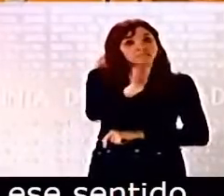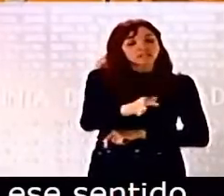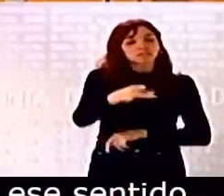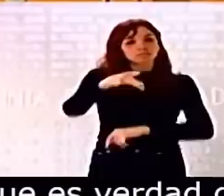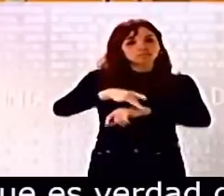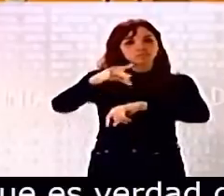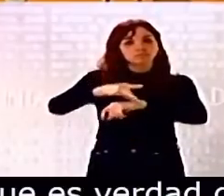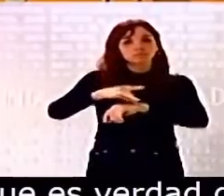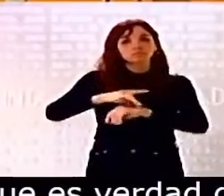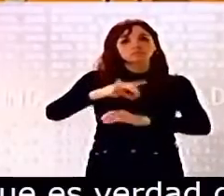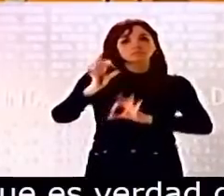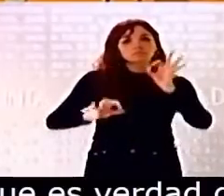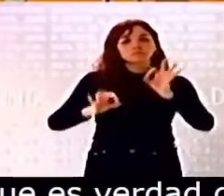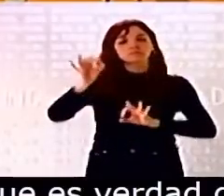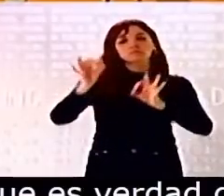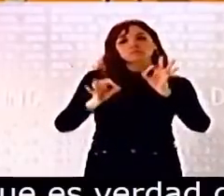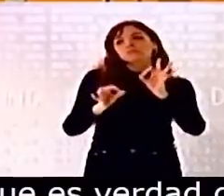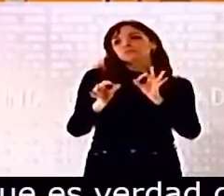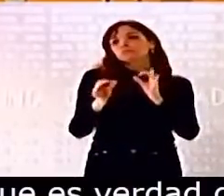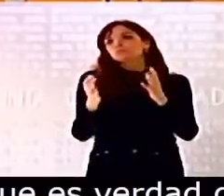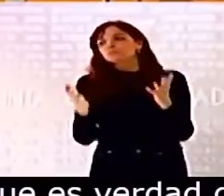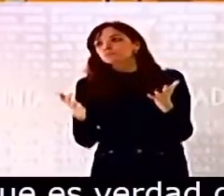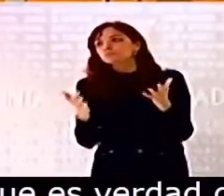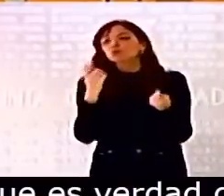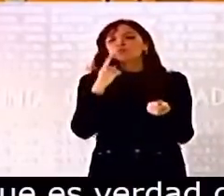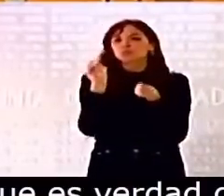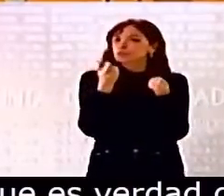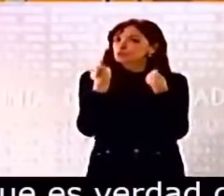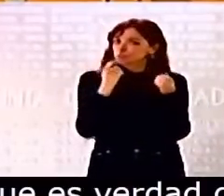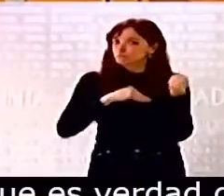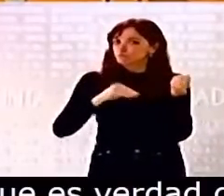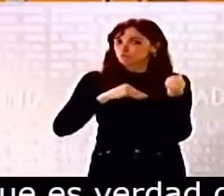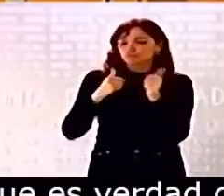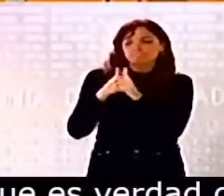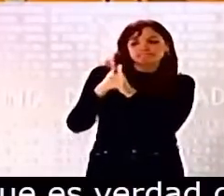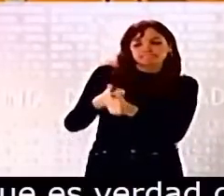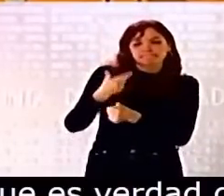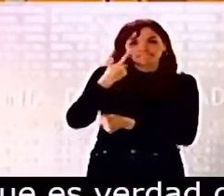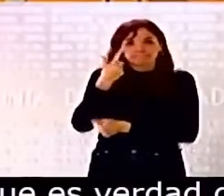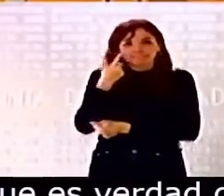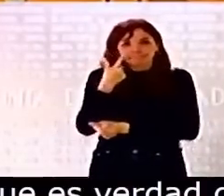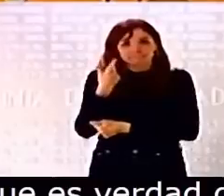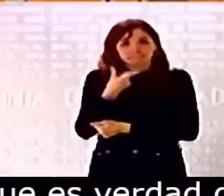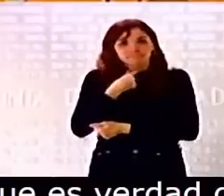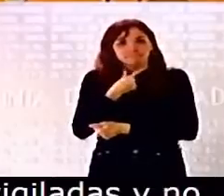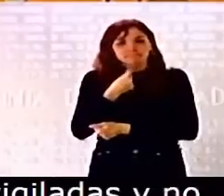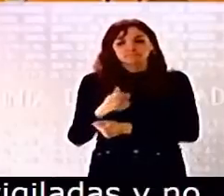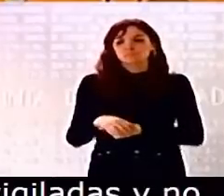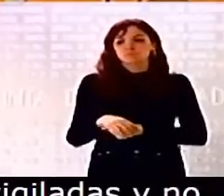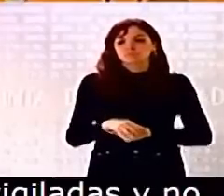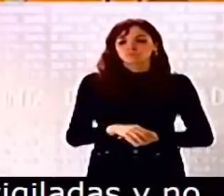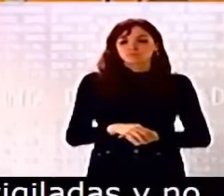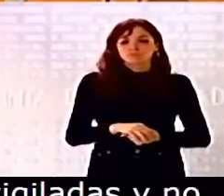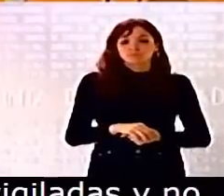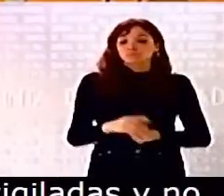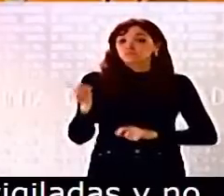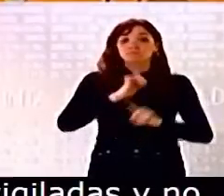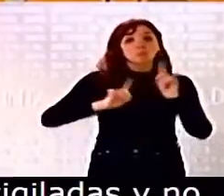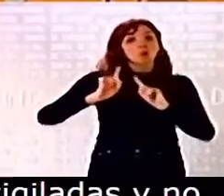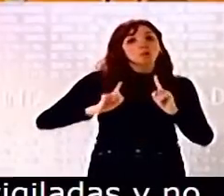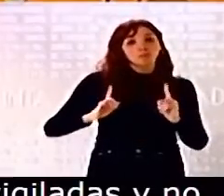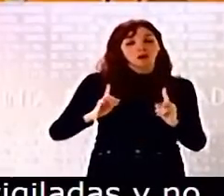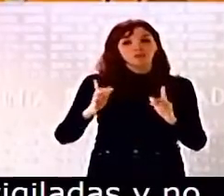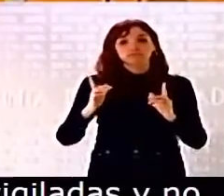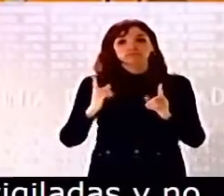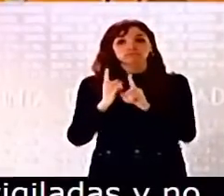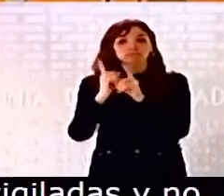incidencia están muy controladas y muy vigiladas y no hemos tenido grandes problemas a la hora de